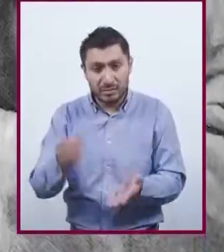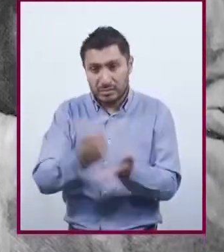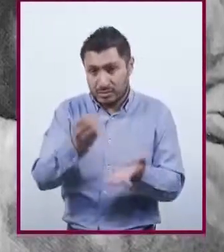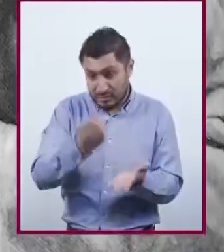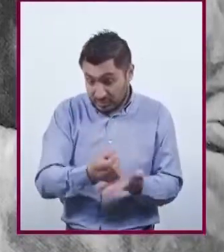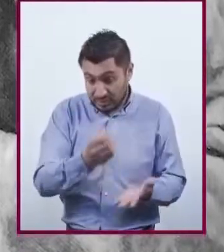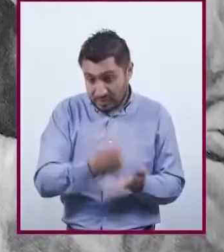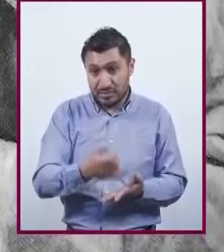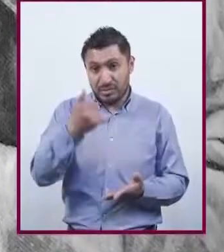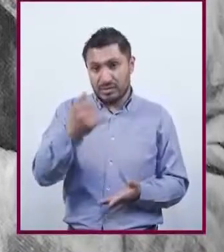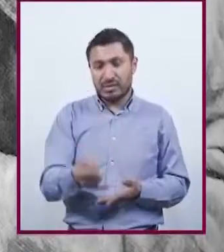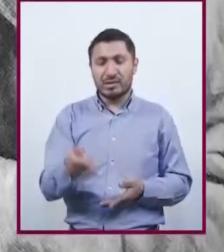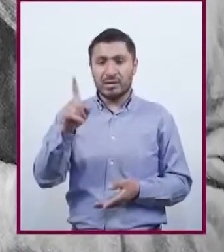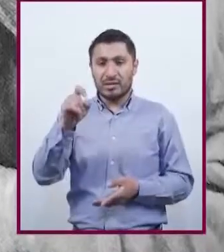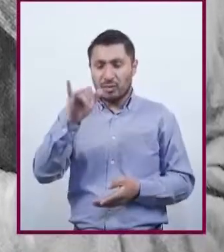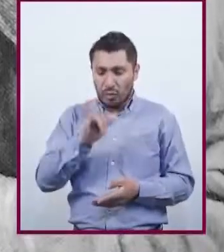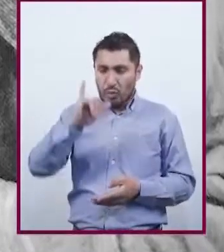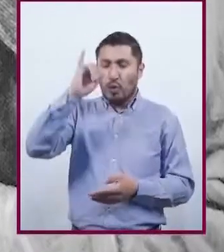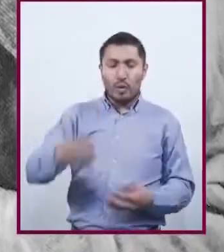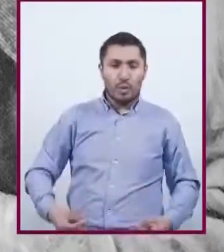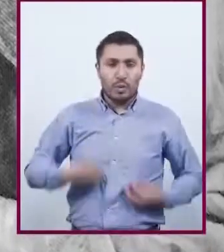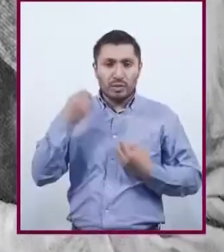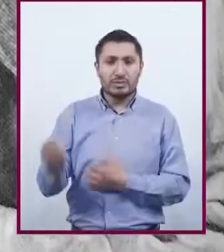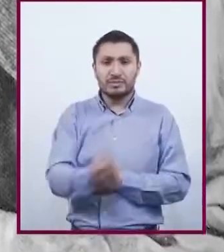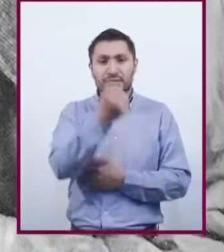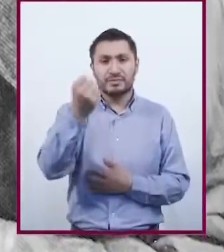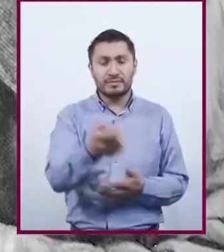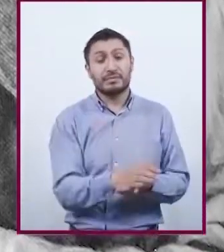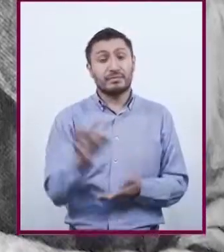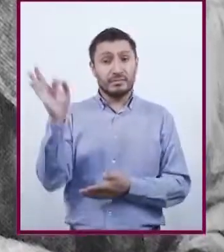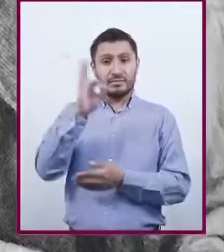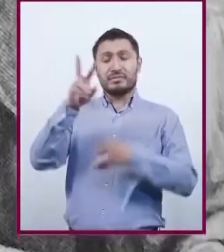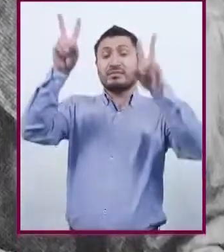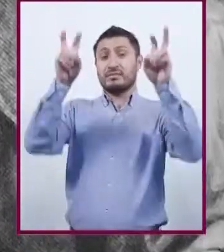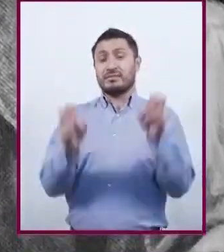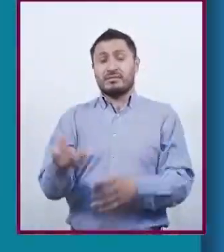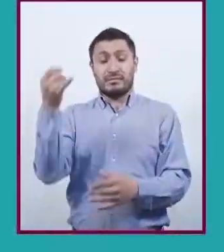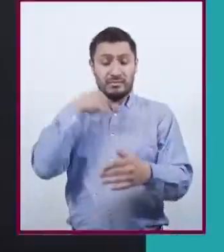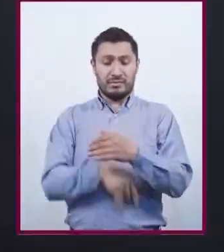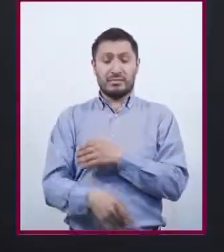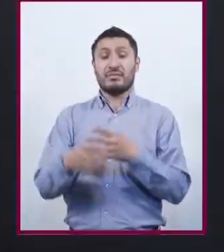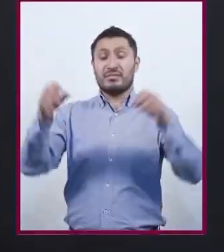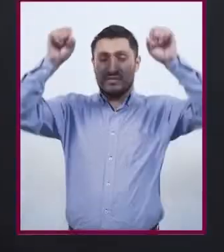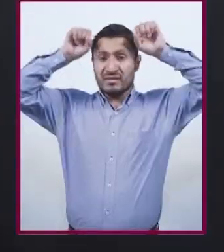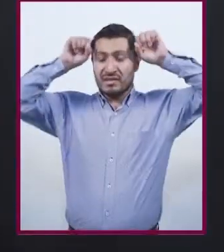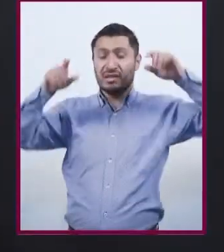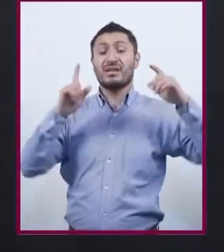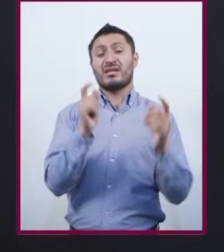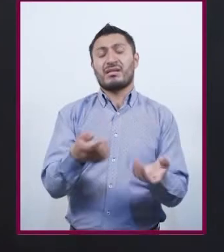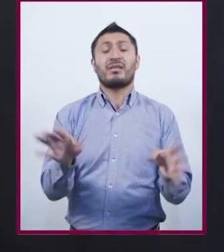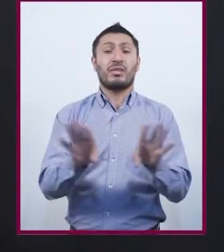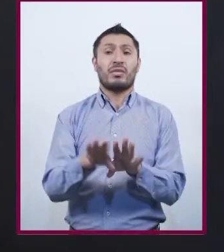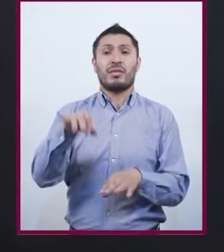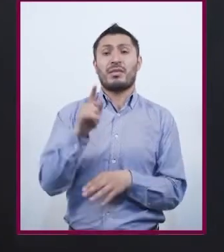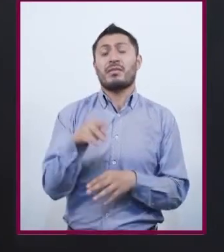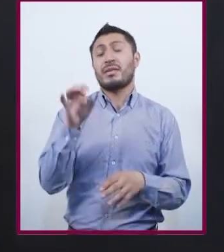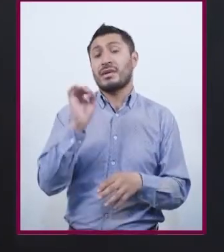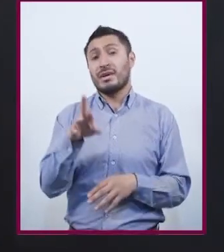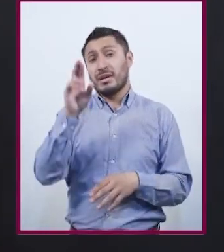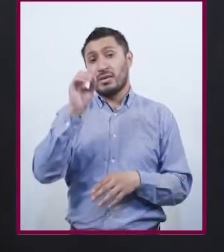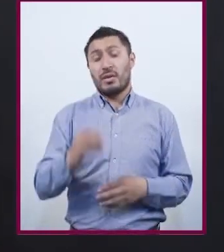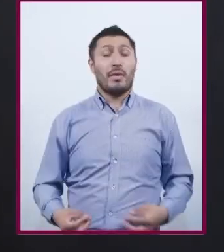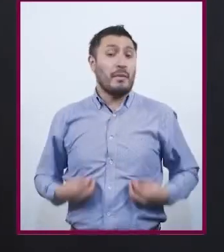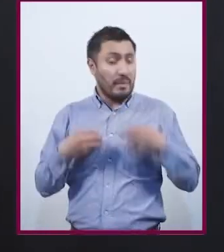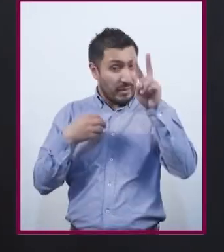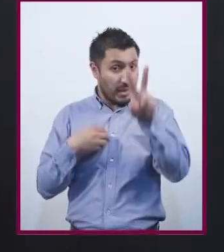metales básicos en oro y, sobre todo, el elixir de la vida eterna. Quizás el tema de fondo de Frankenstein